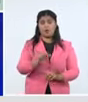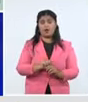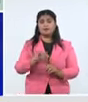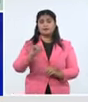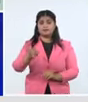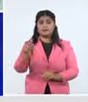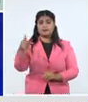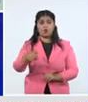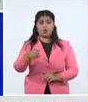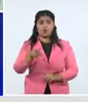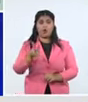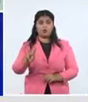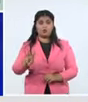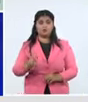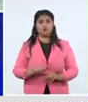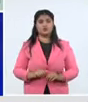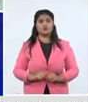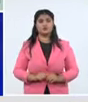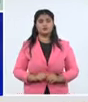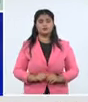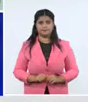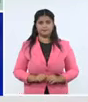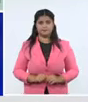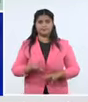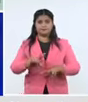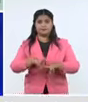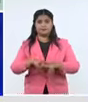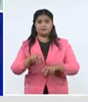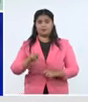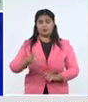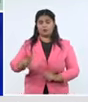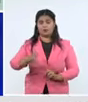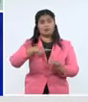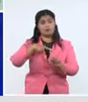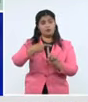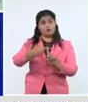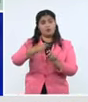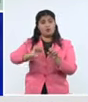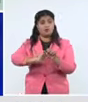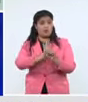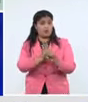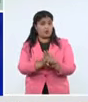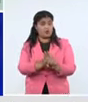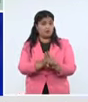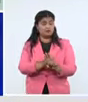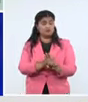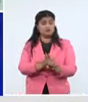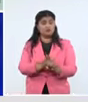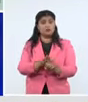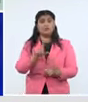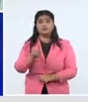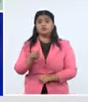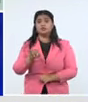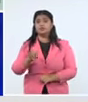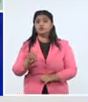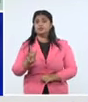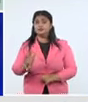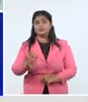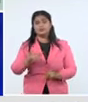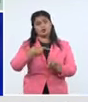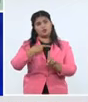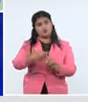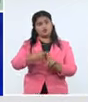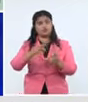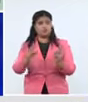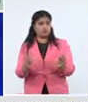de Colombia. Holguín con una fuerte transmisión en esta jornada, 163 casos autóctonos, un